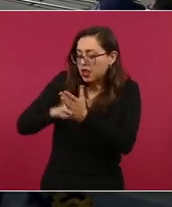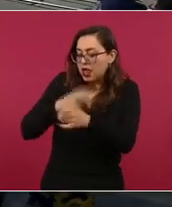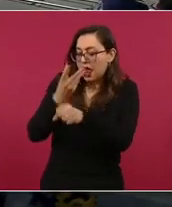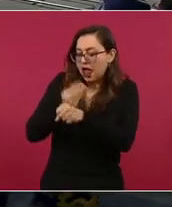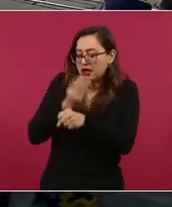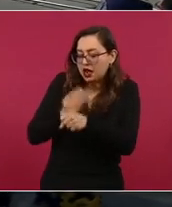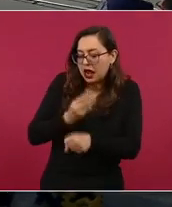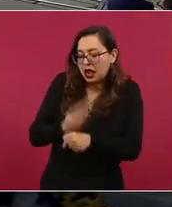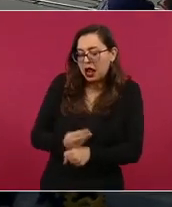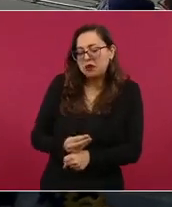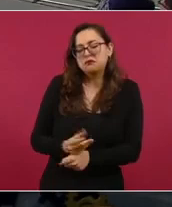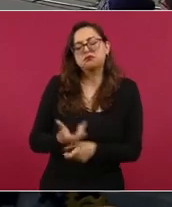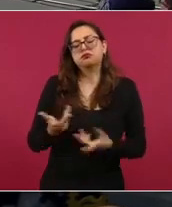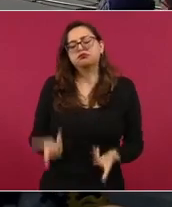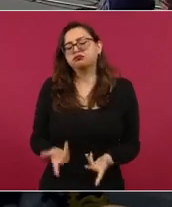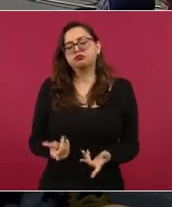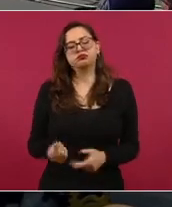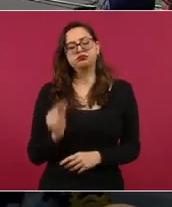no haya ninguna